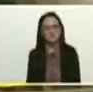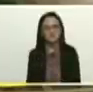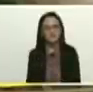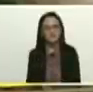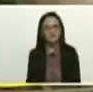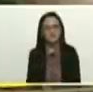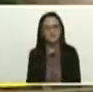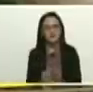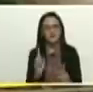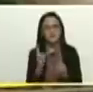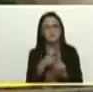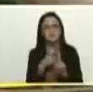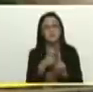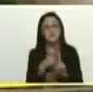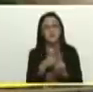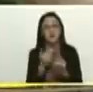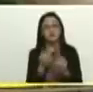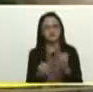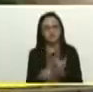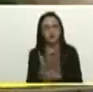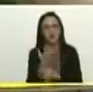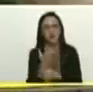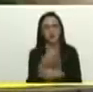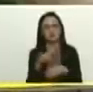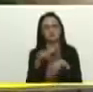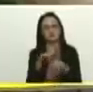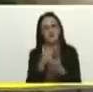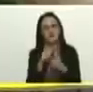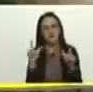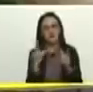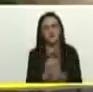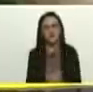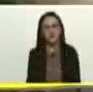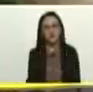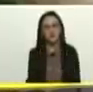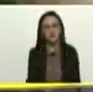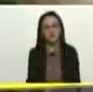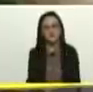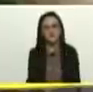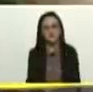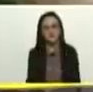El primer momento cuando fue fundada por los ejércitos libertadores,